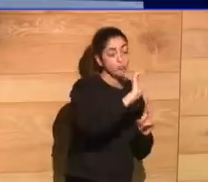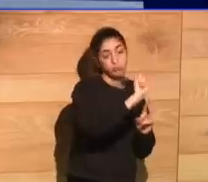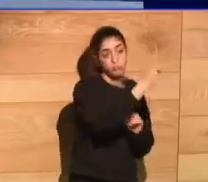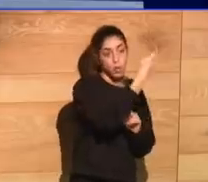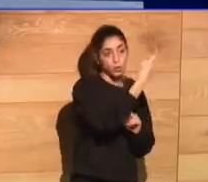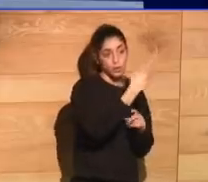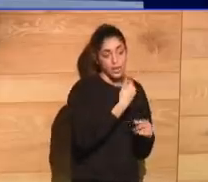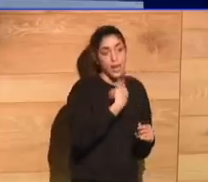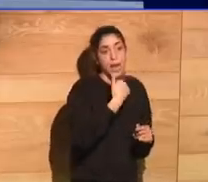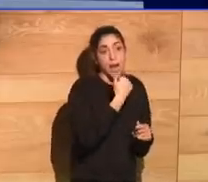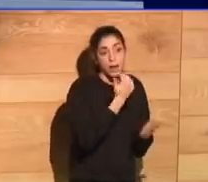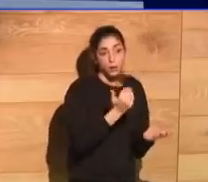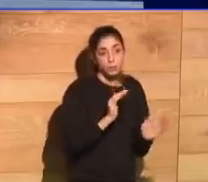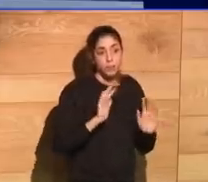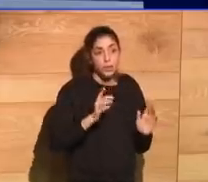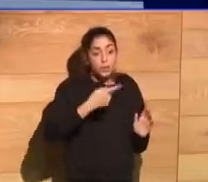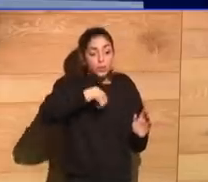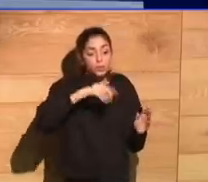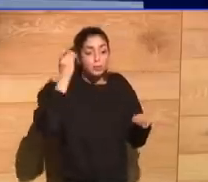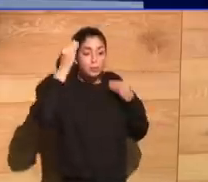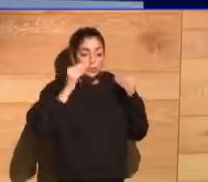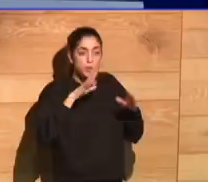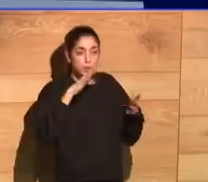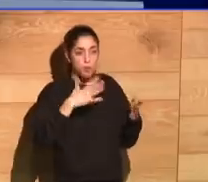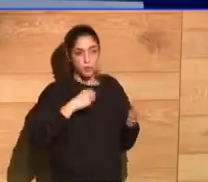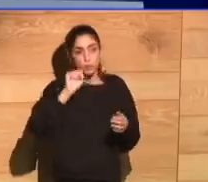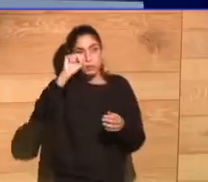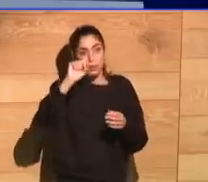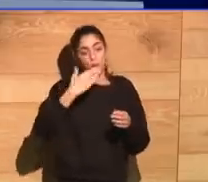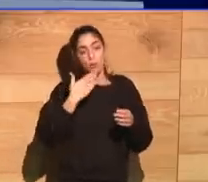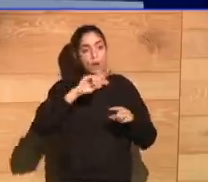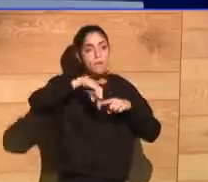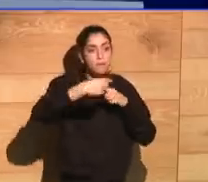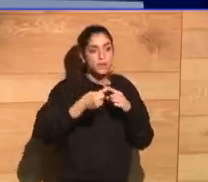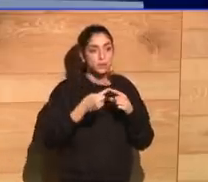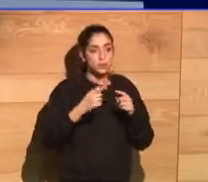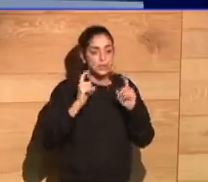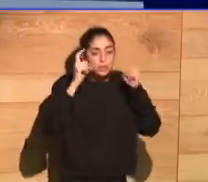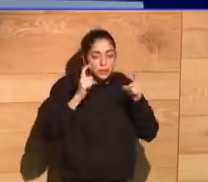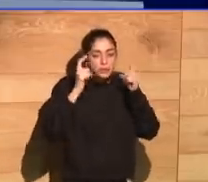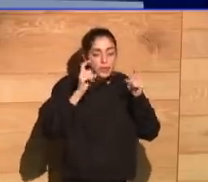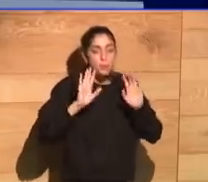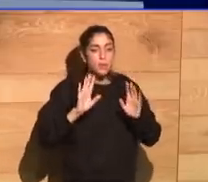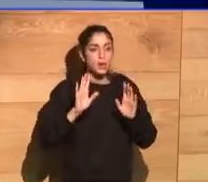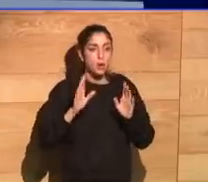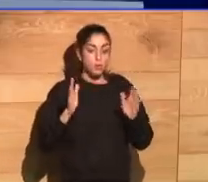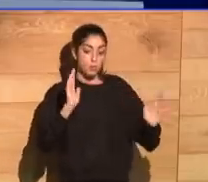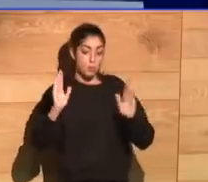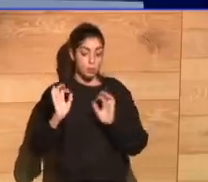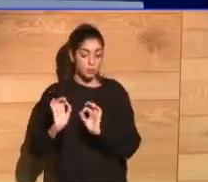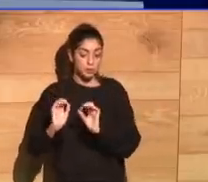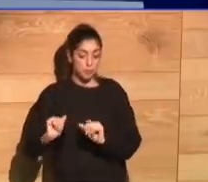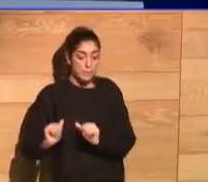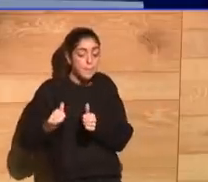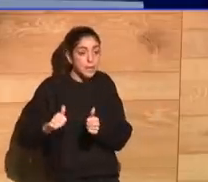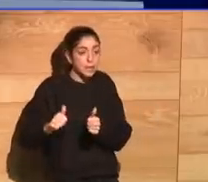mundo, aunque asumimos que en Superman se subió el nivel de los efectos varios escalones, pero en ese momento, cuando arrancaba la producción, nadie sabía